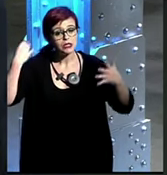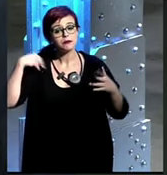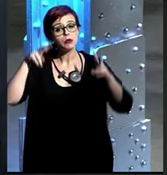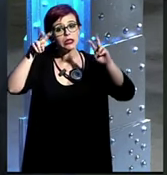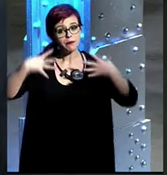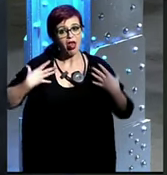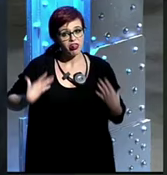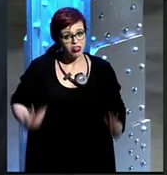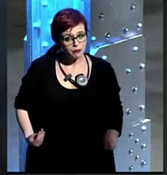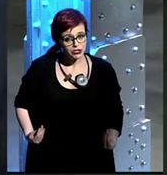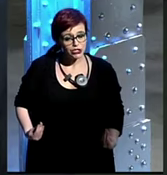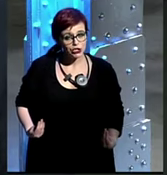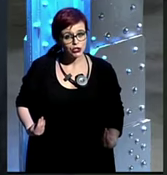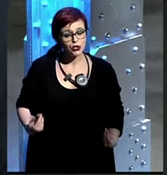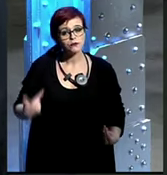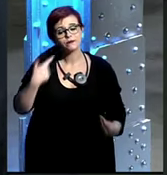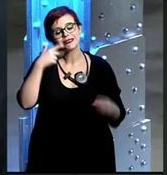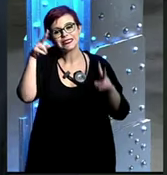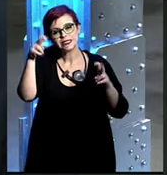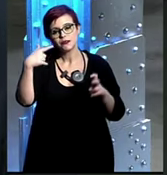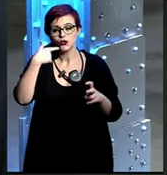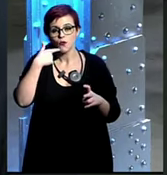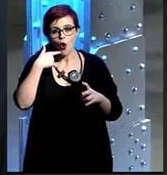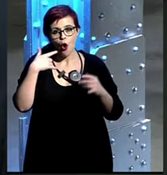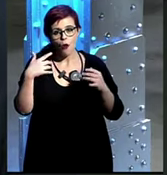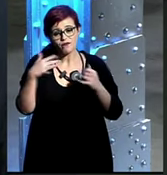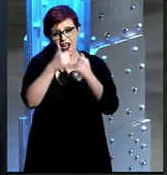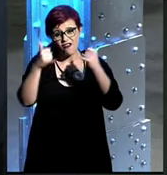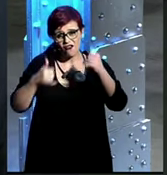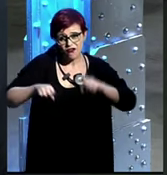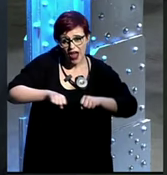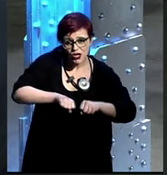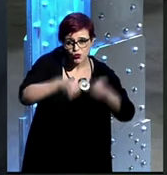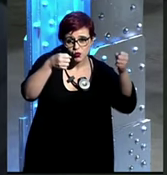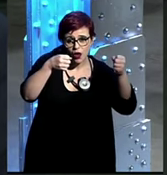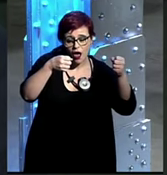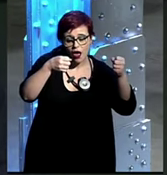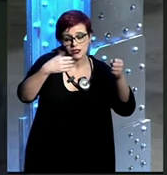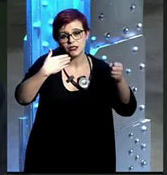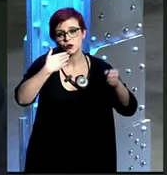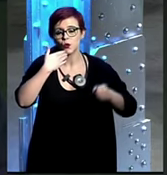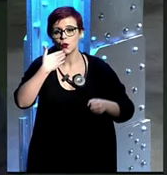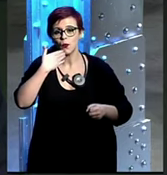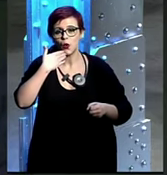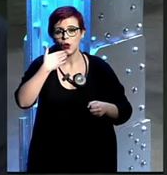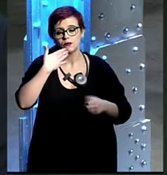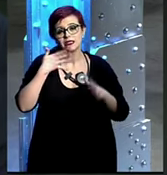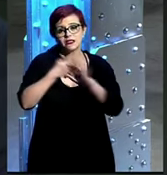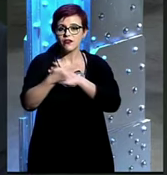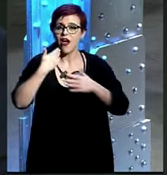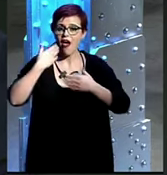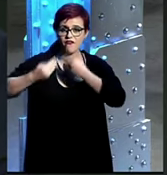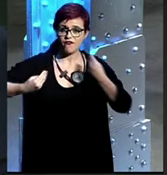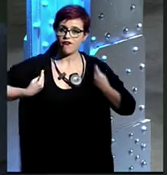depresión, la fractura es, digamos, más respecto a se rompe el flujo de la vida,